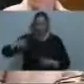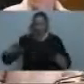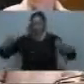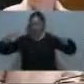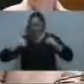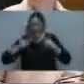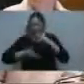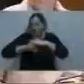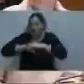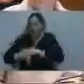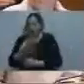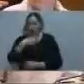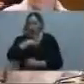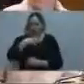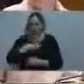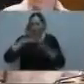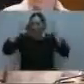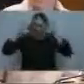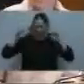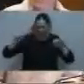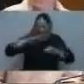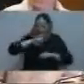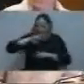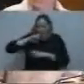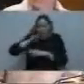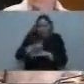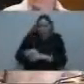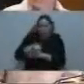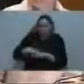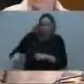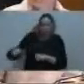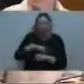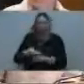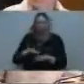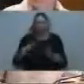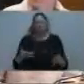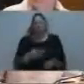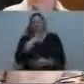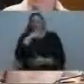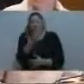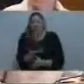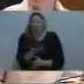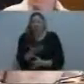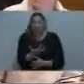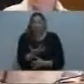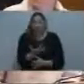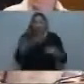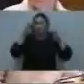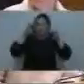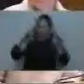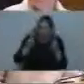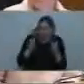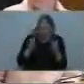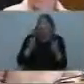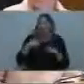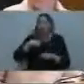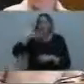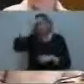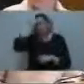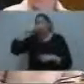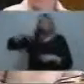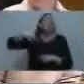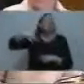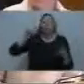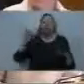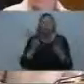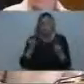Guardia Civil protegiendo. Oiga, esto es cualquier cosa menos presentable. O sea, este es un tema que yo creo que ha llegado, no es el único,